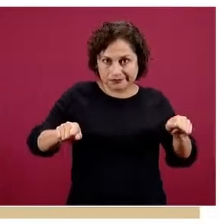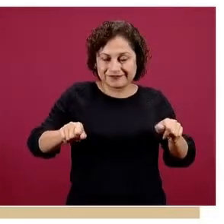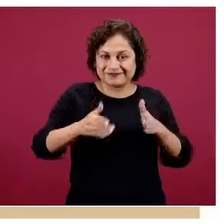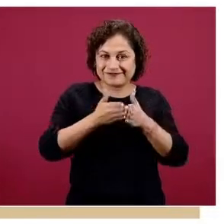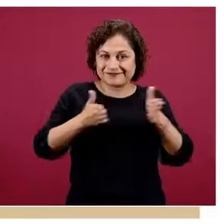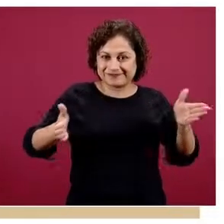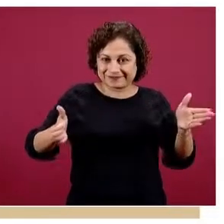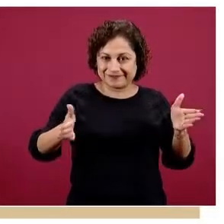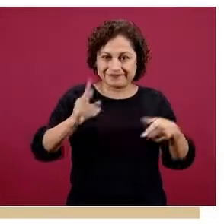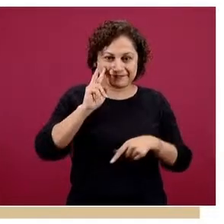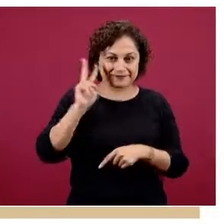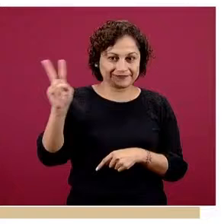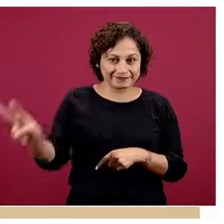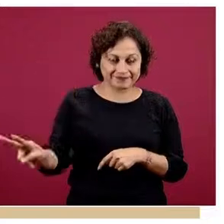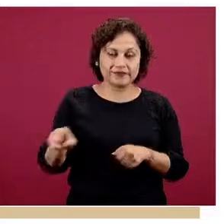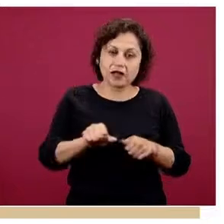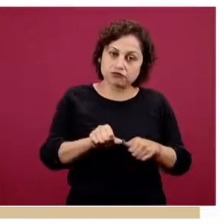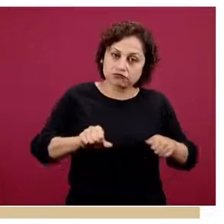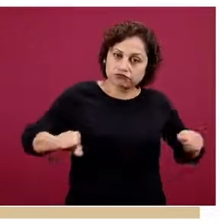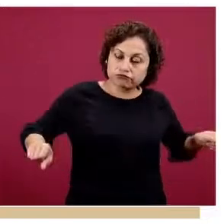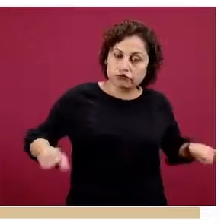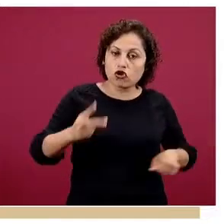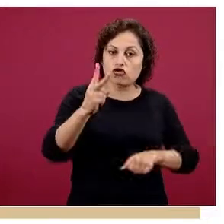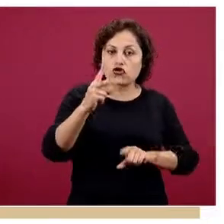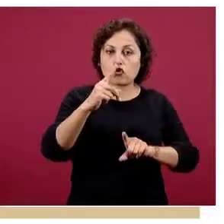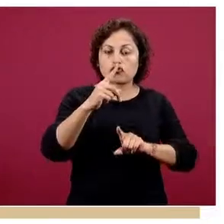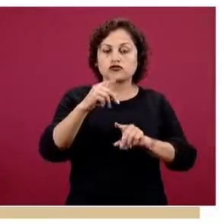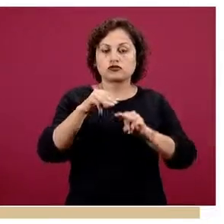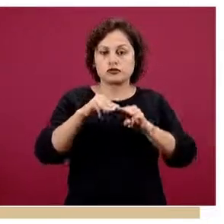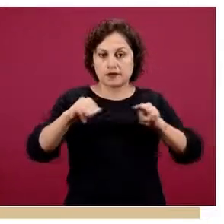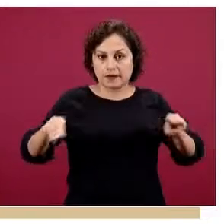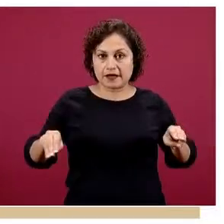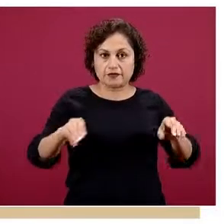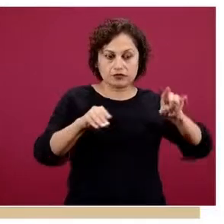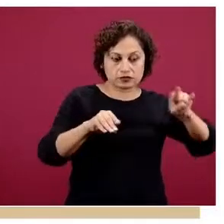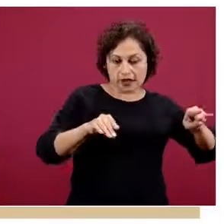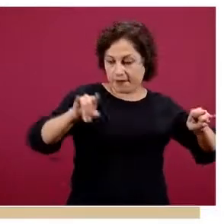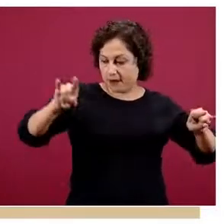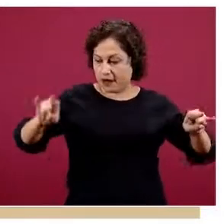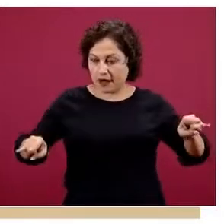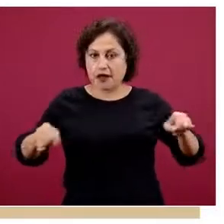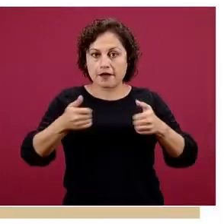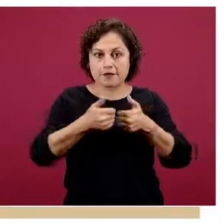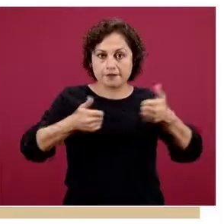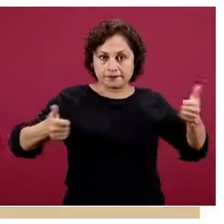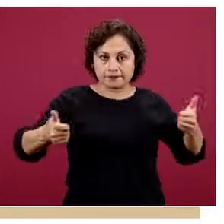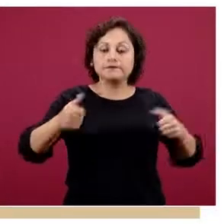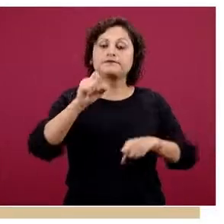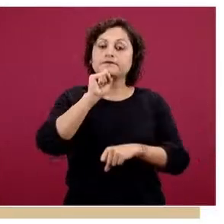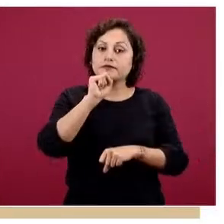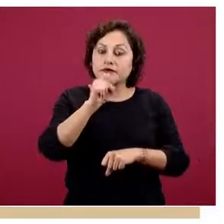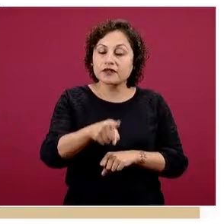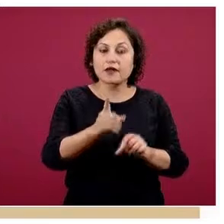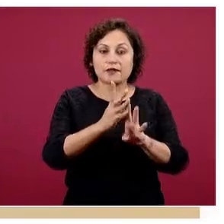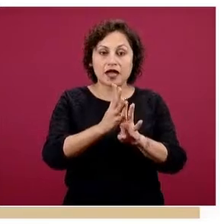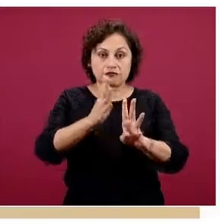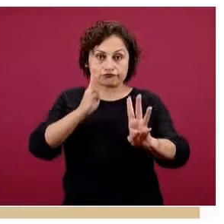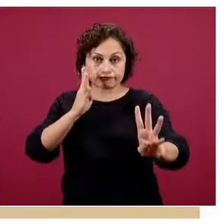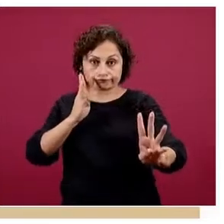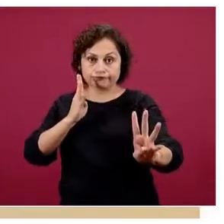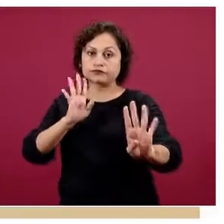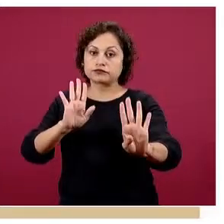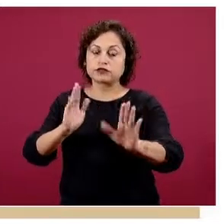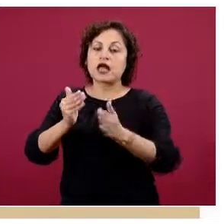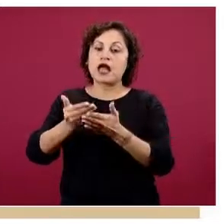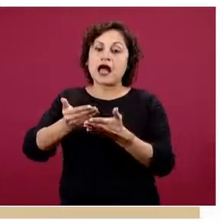imagen, medida con metro, de 2 metros de distancia entre una cama y otra cama, hasta el establecimiento de filtros de entrada y